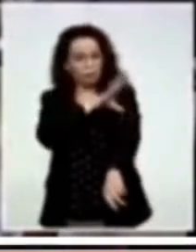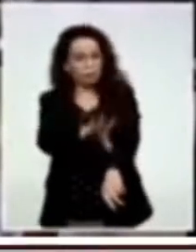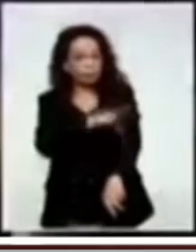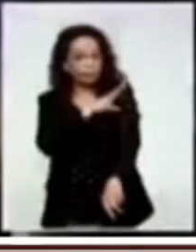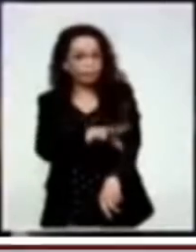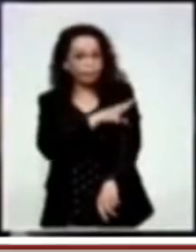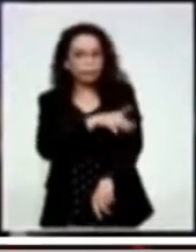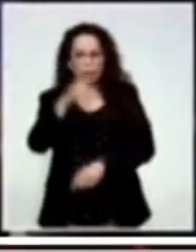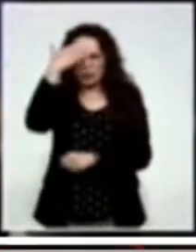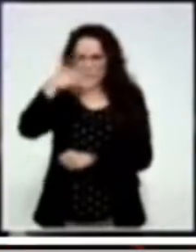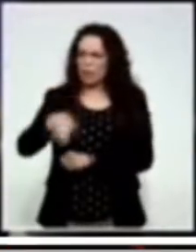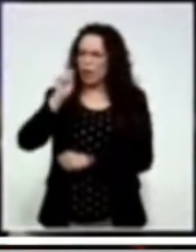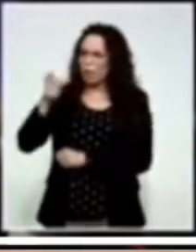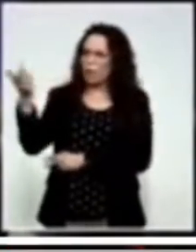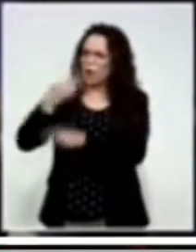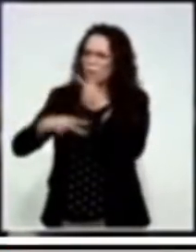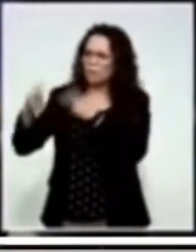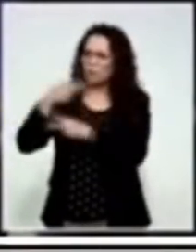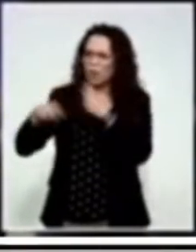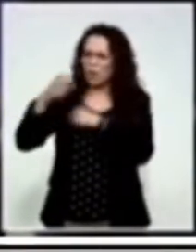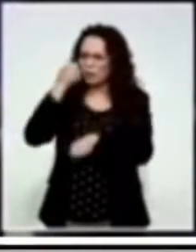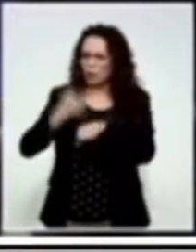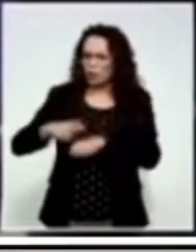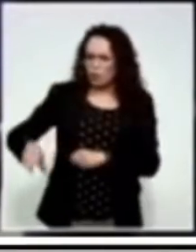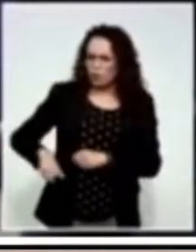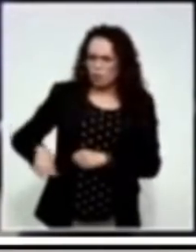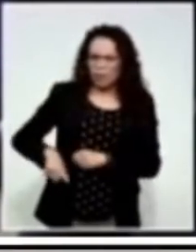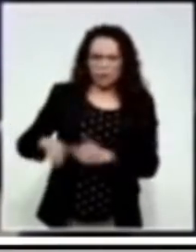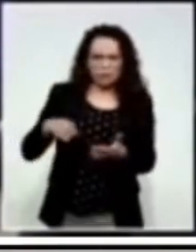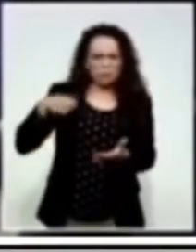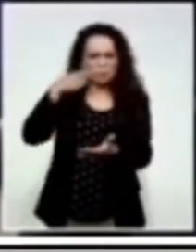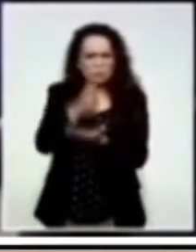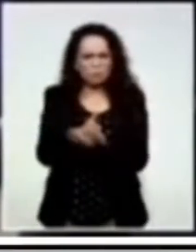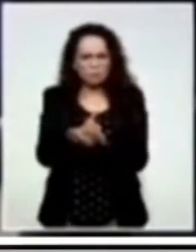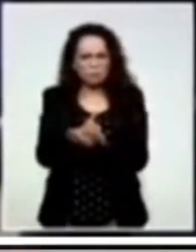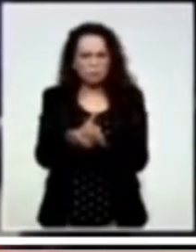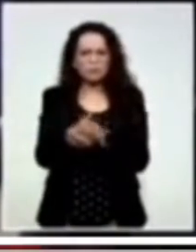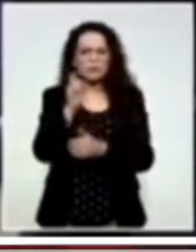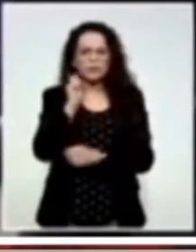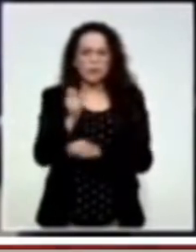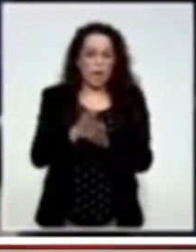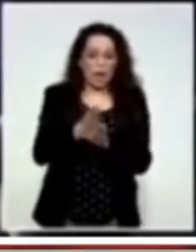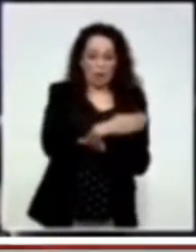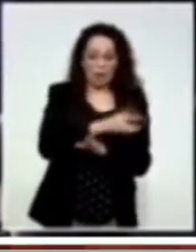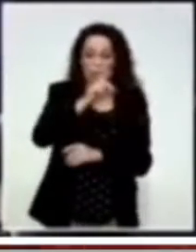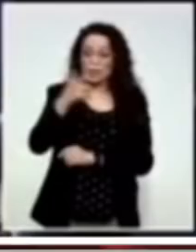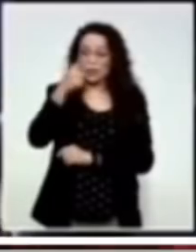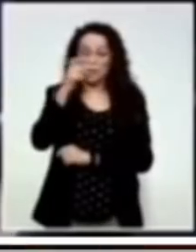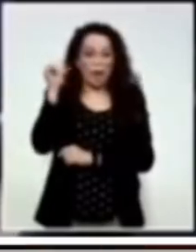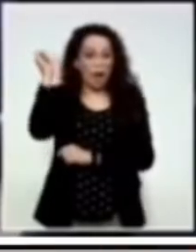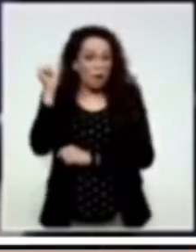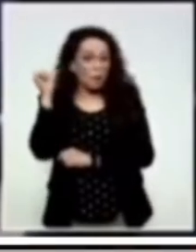de la visita del secretario de Gobernación previo a la sesión que fue el 7 de abril? Y